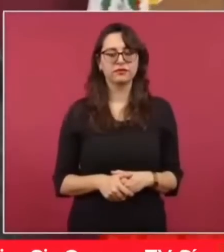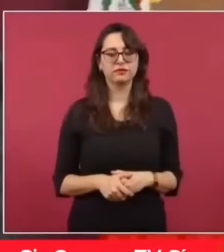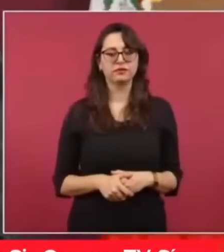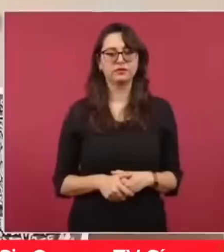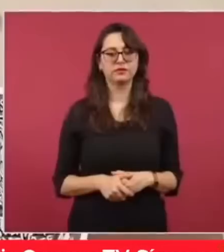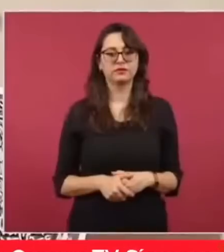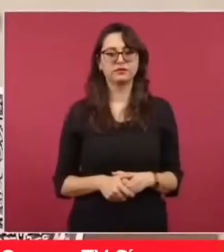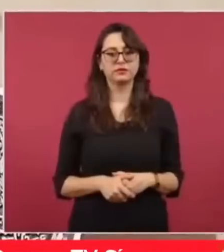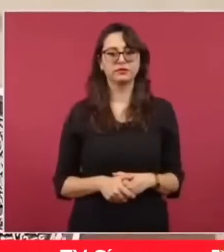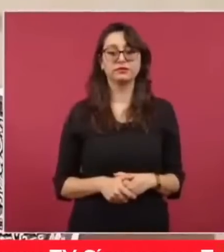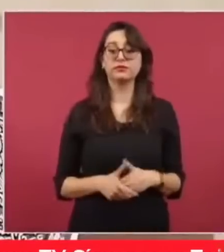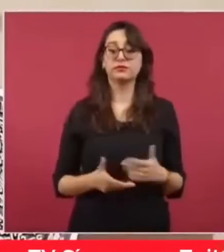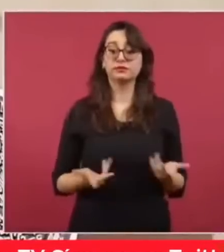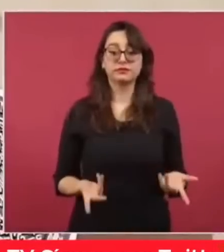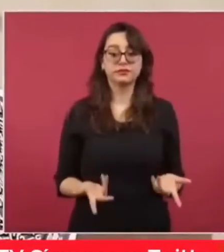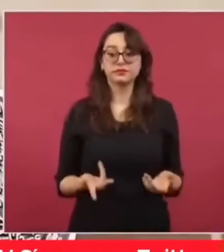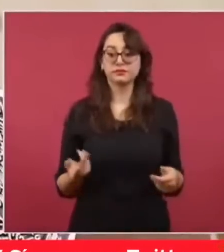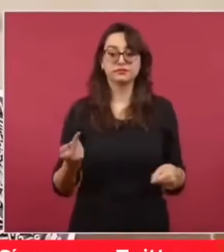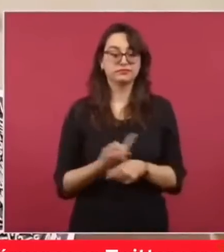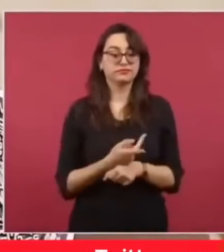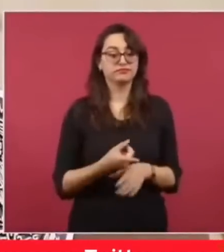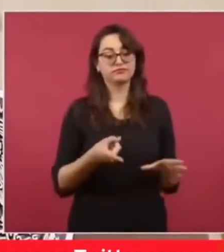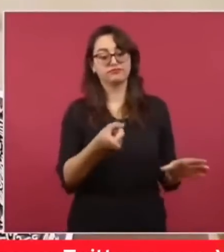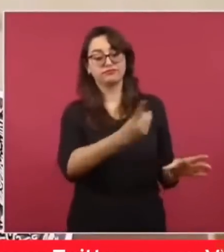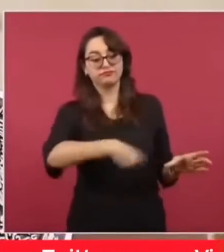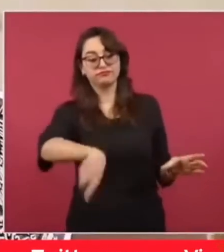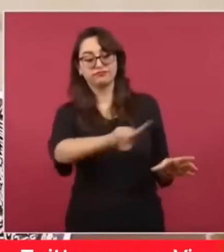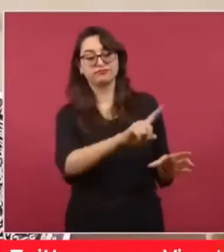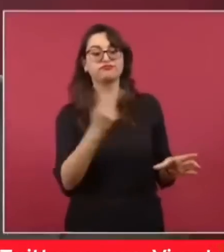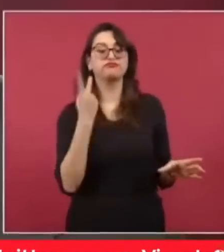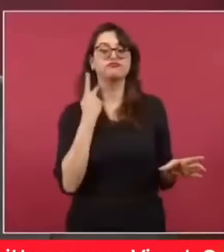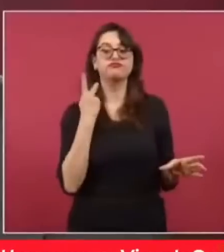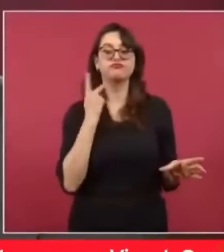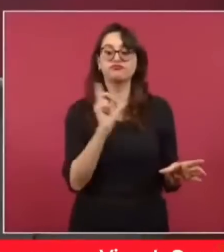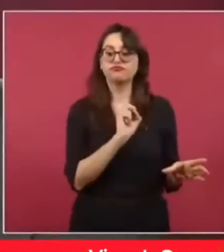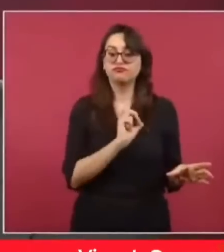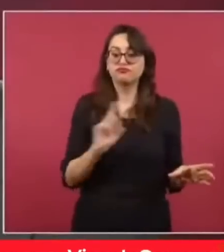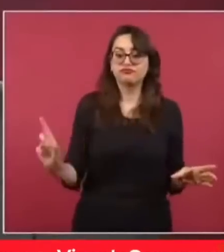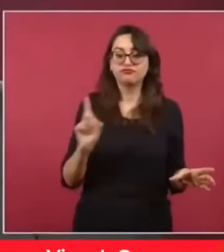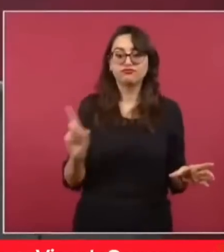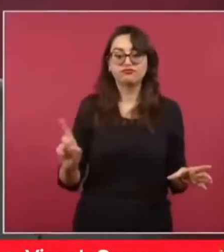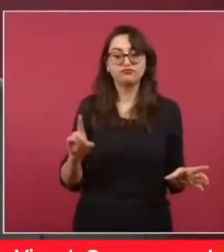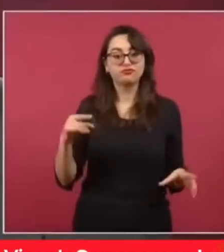Porque la derecha, su doctrina es la hipocresía.